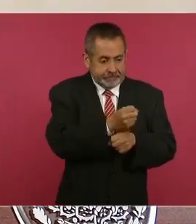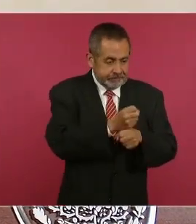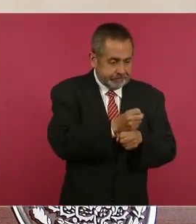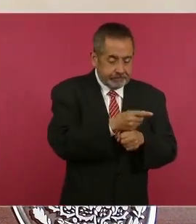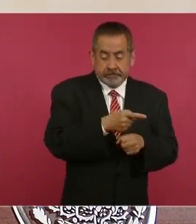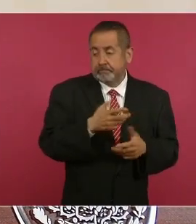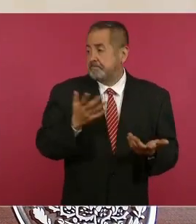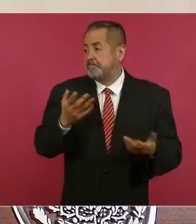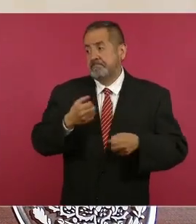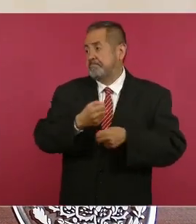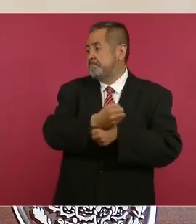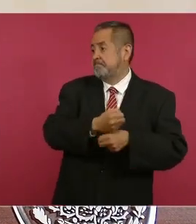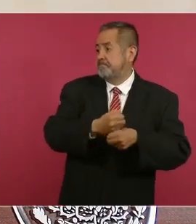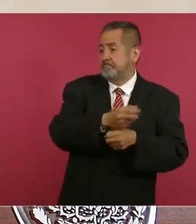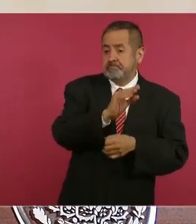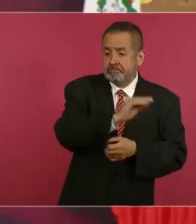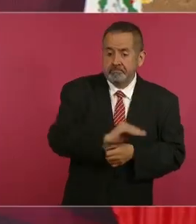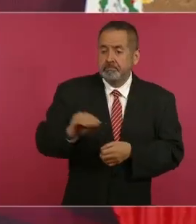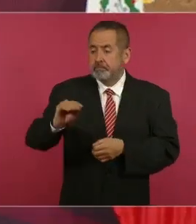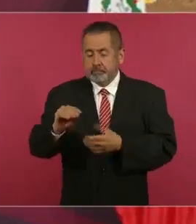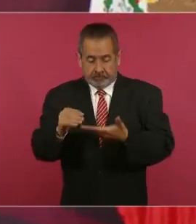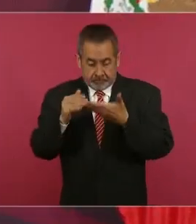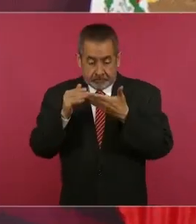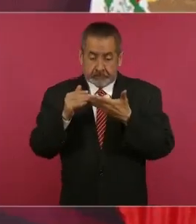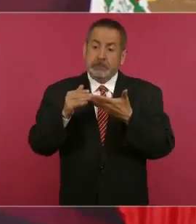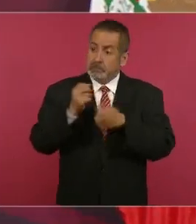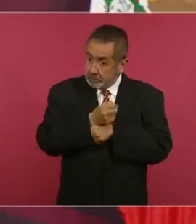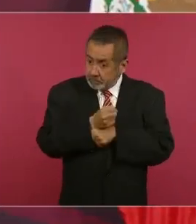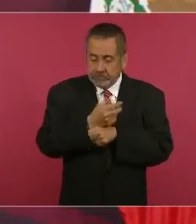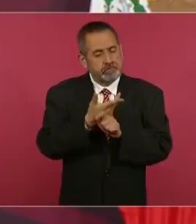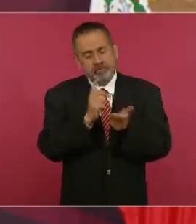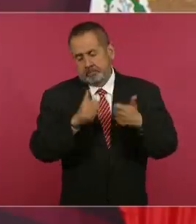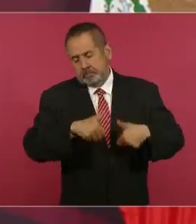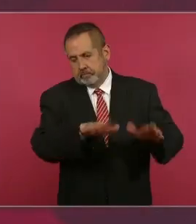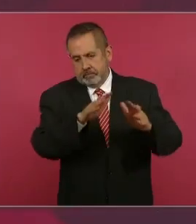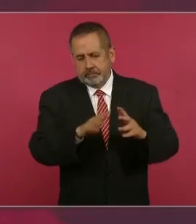legal, y eso dio motivo